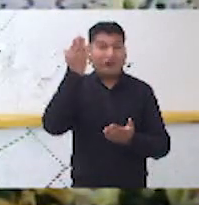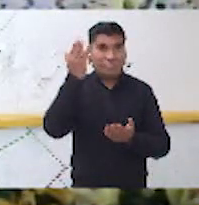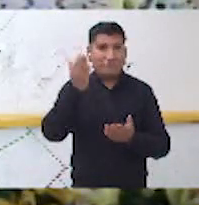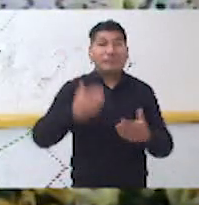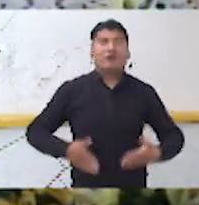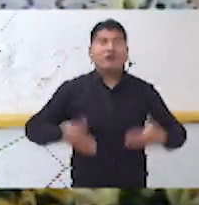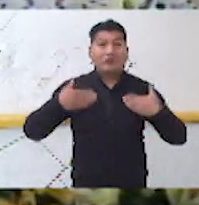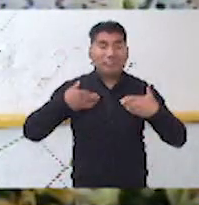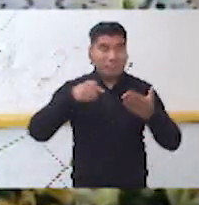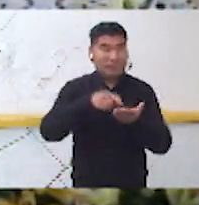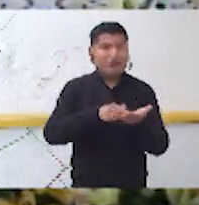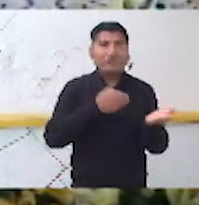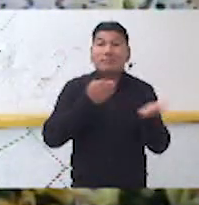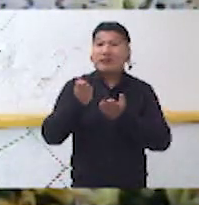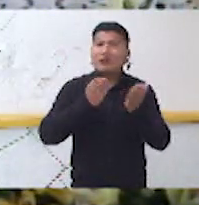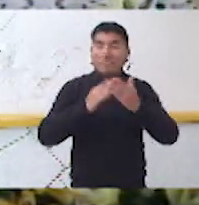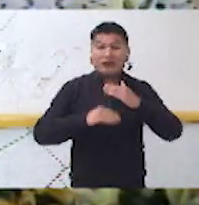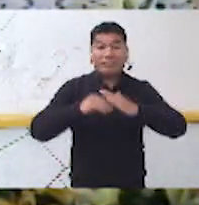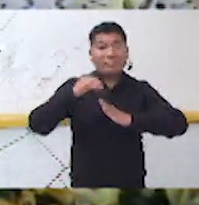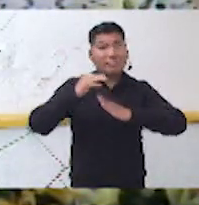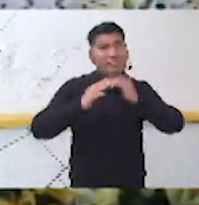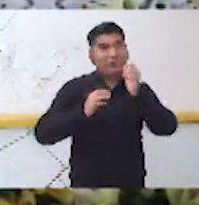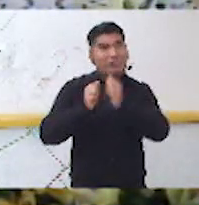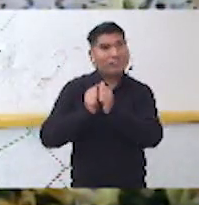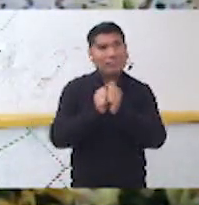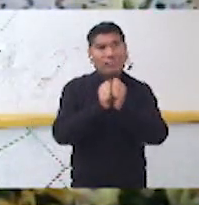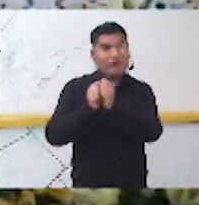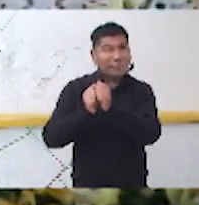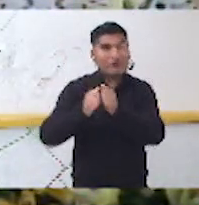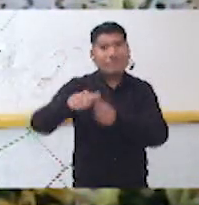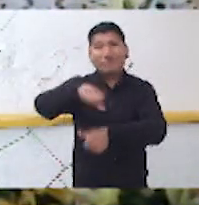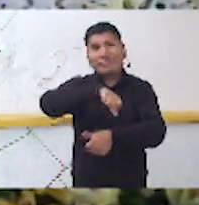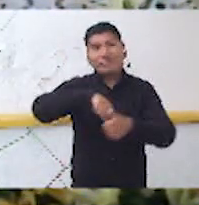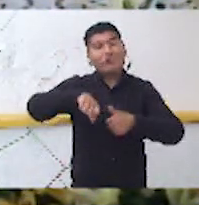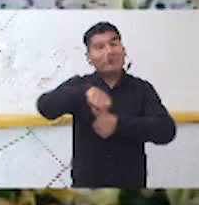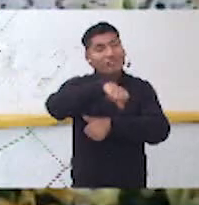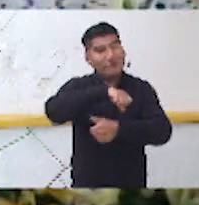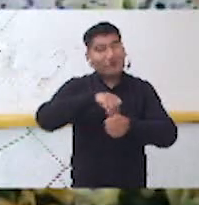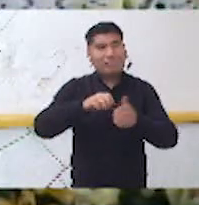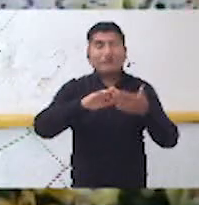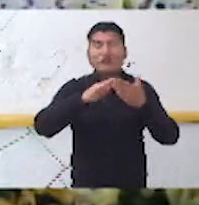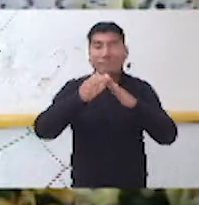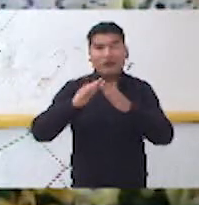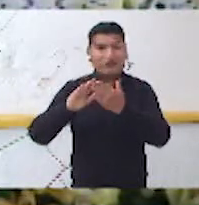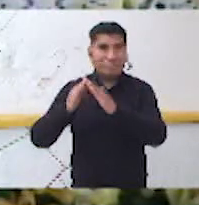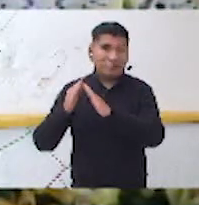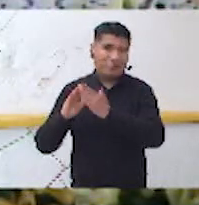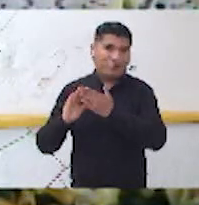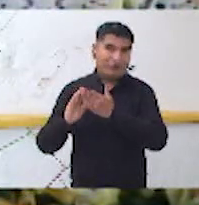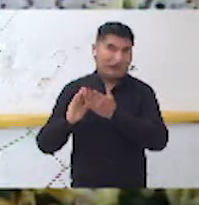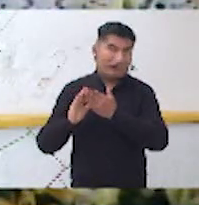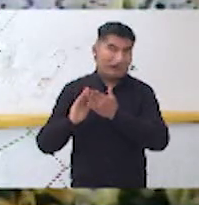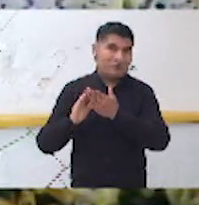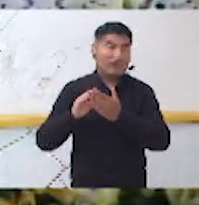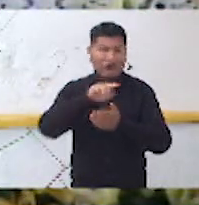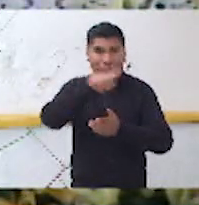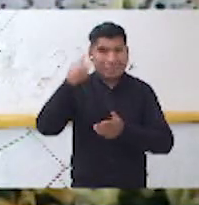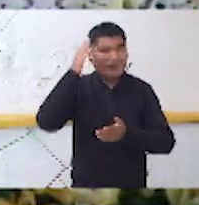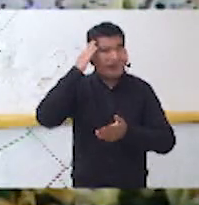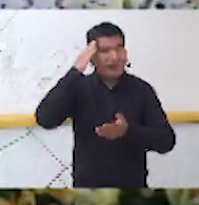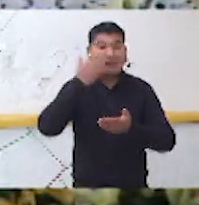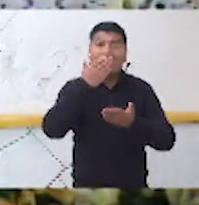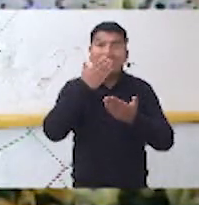Vivan este servicio siendo constructores de unidad y fraternidad en la comunidad. Y lo saben bien que el